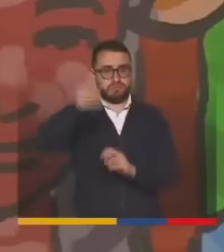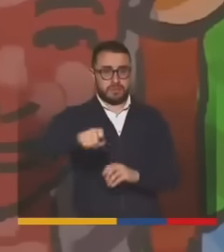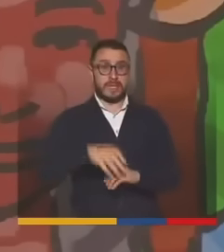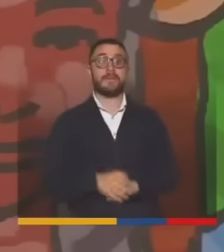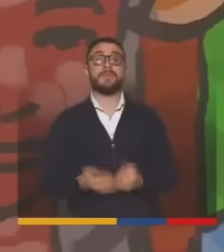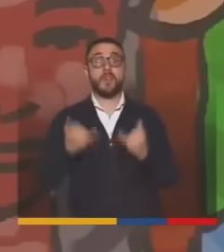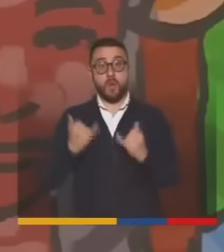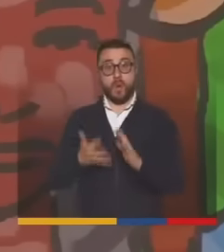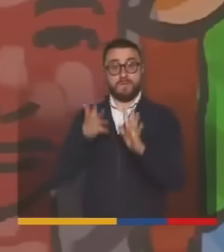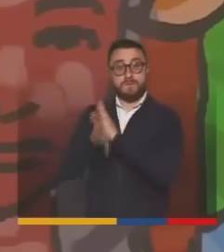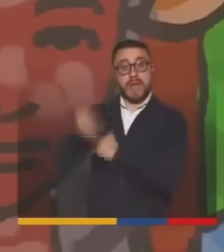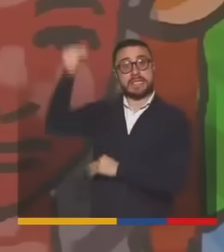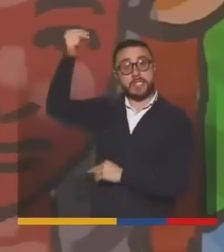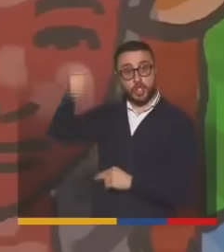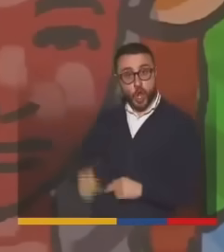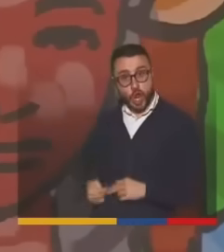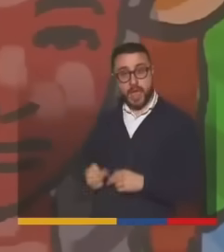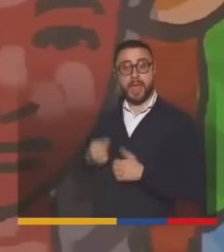de historia.